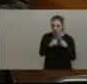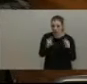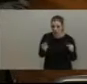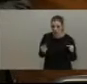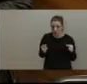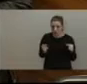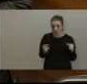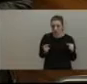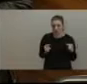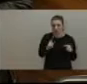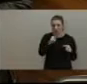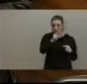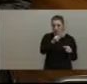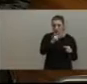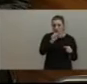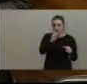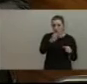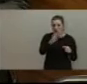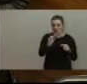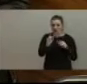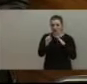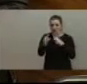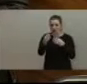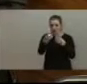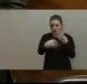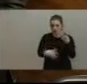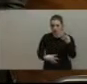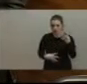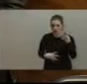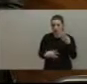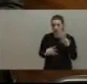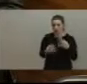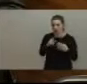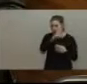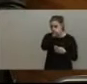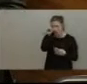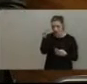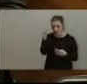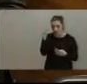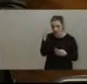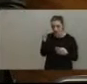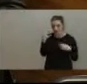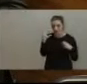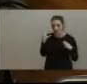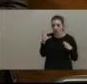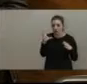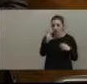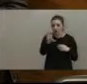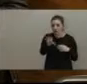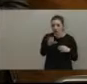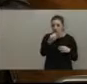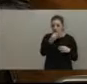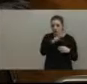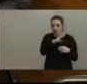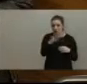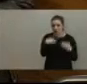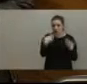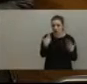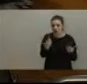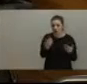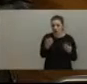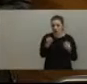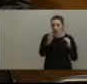ocupa el puesto 146, Madrid ocupa, que es la comunidad que mejor situada aparece, el